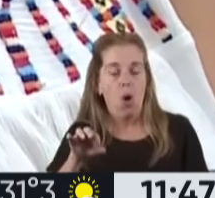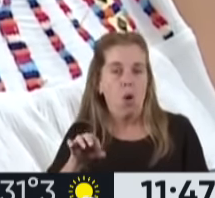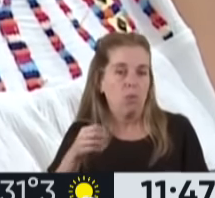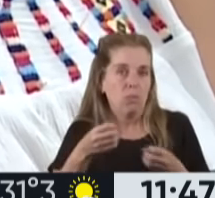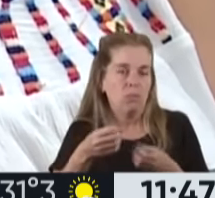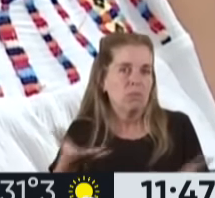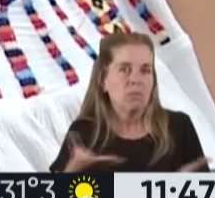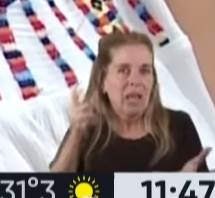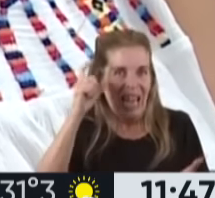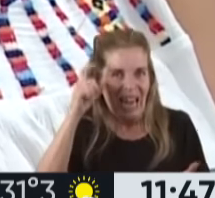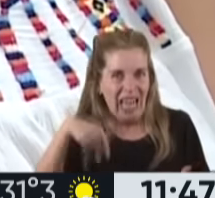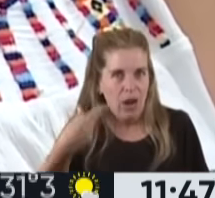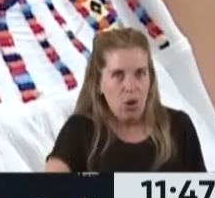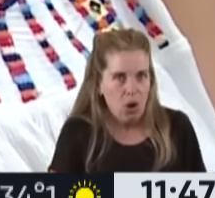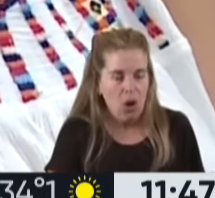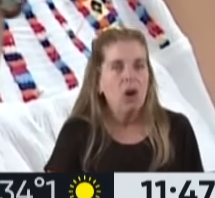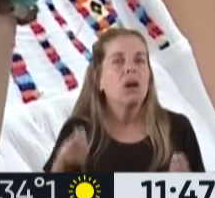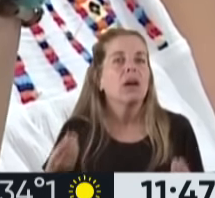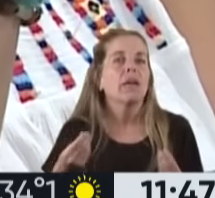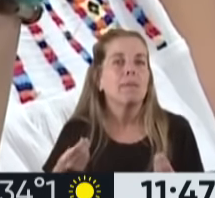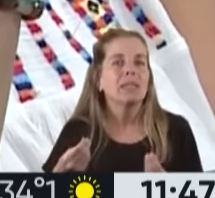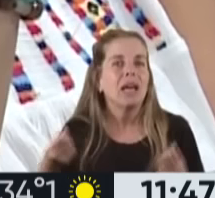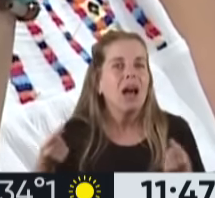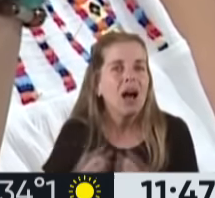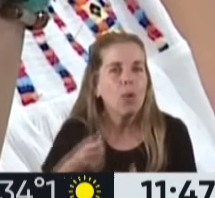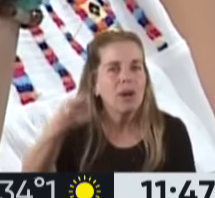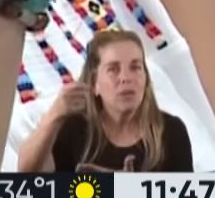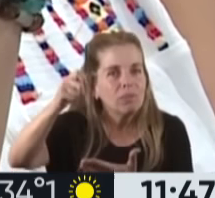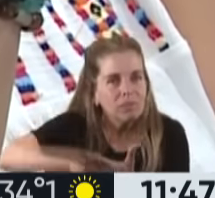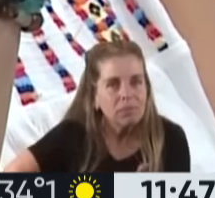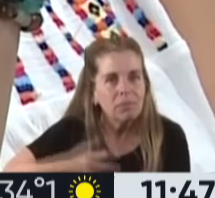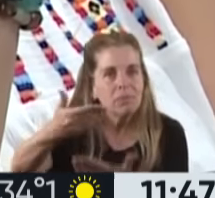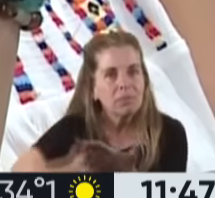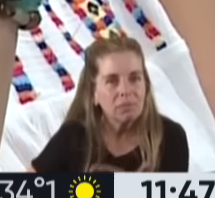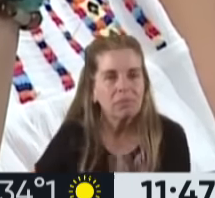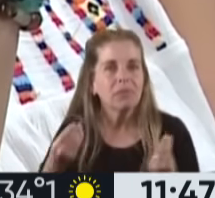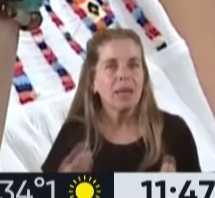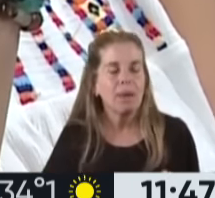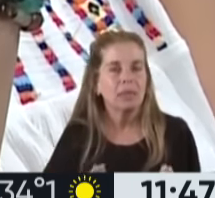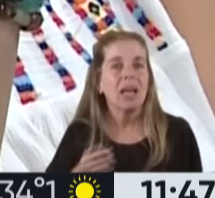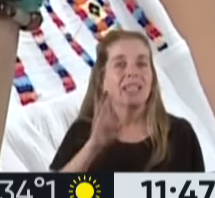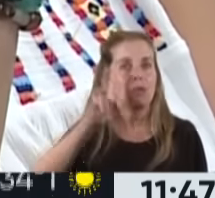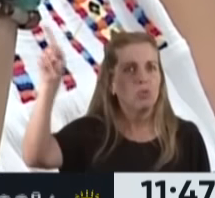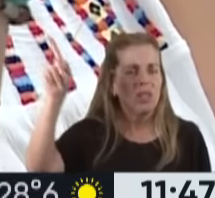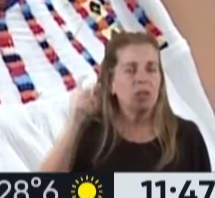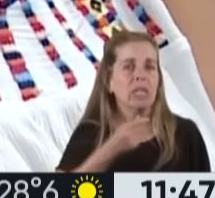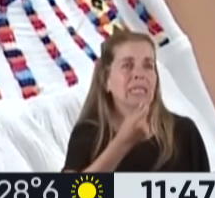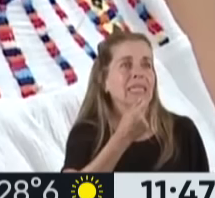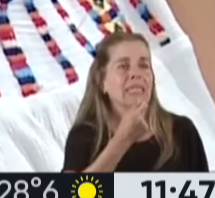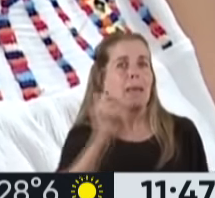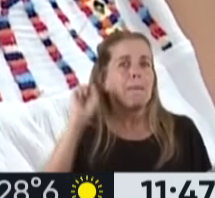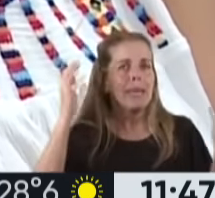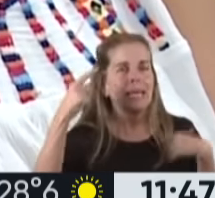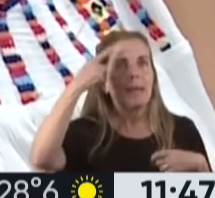año la etapa final, la rúbrica final en Estados Unidos, el presidente tiene planeado ir para allá. Y en